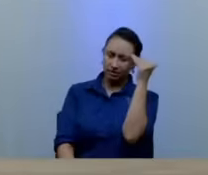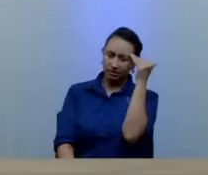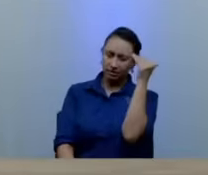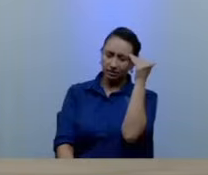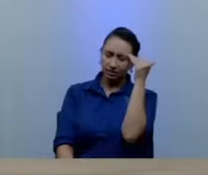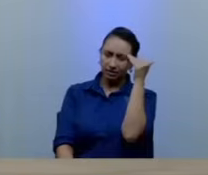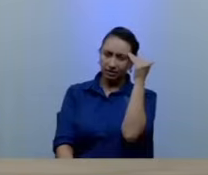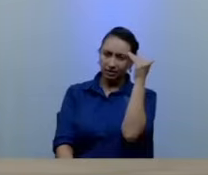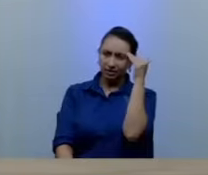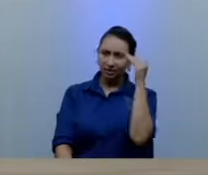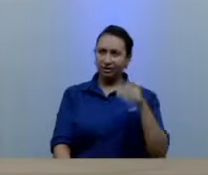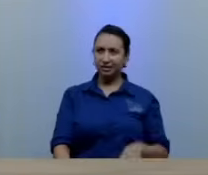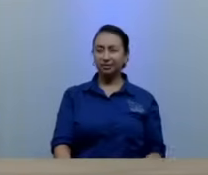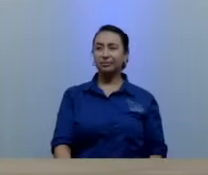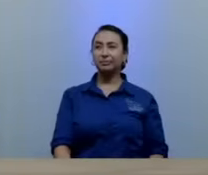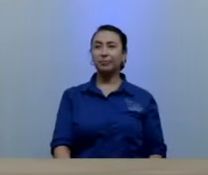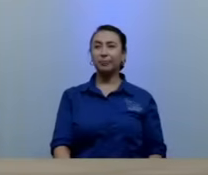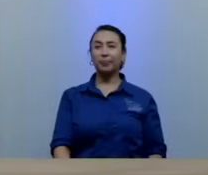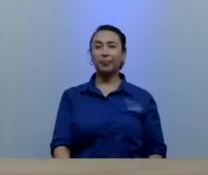todo esto.